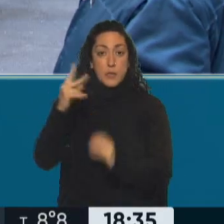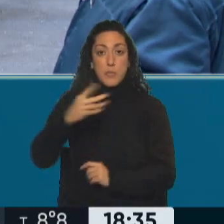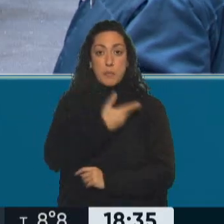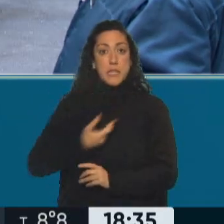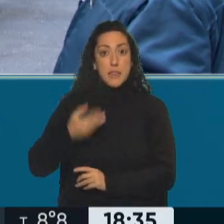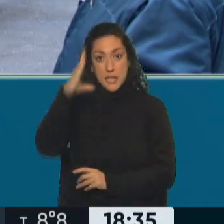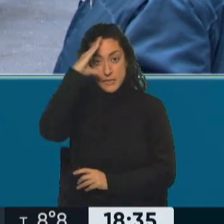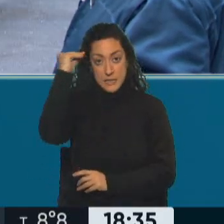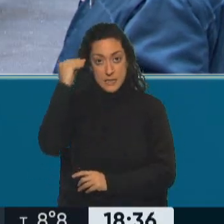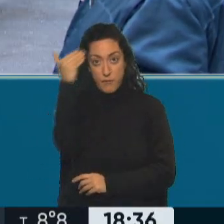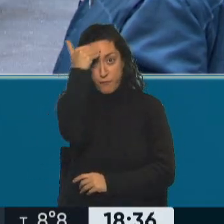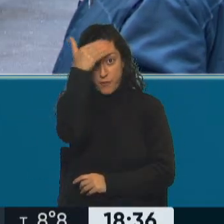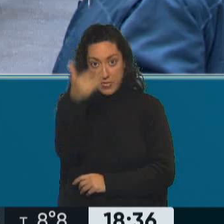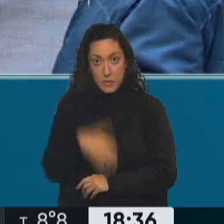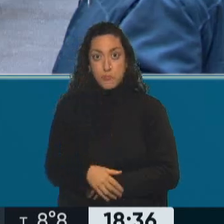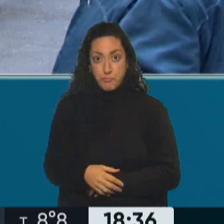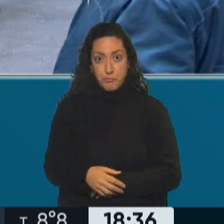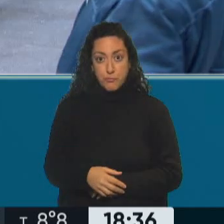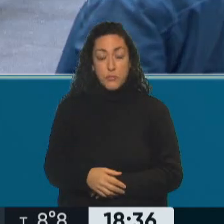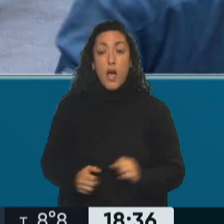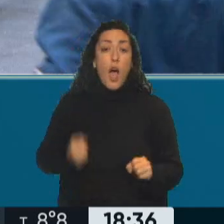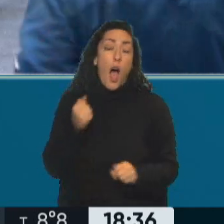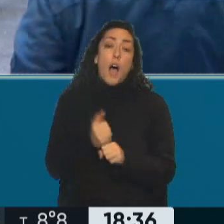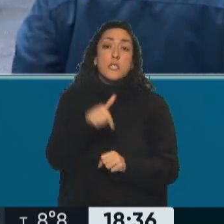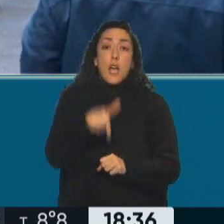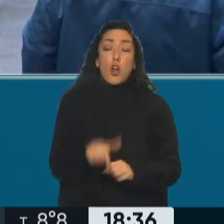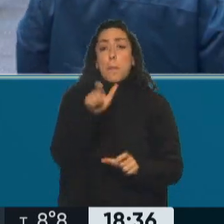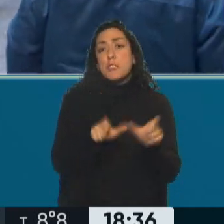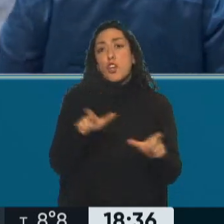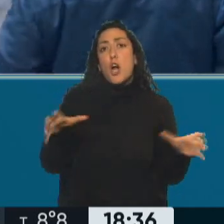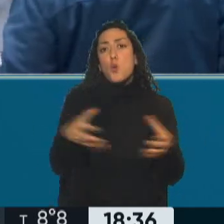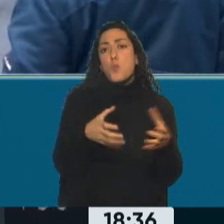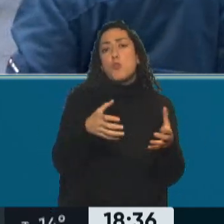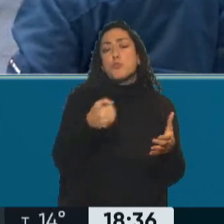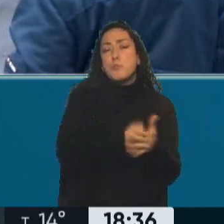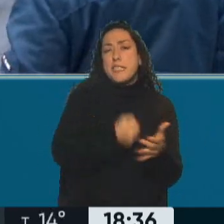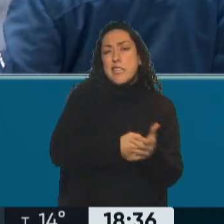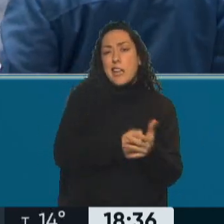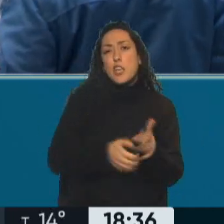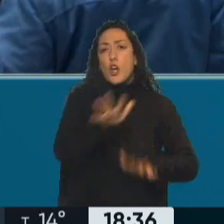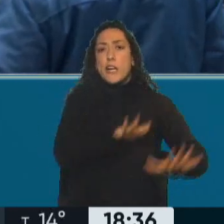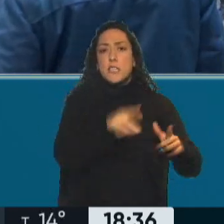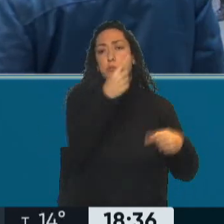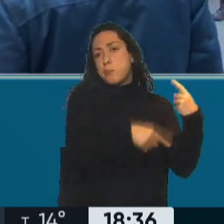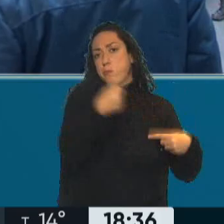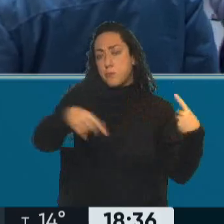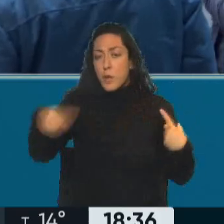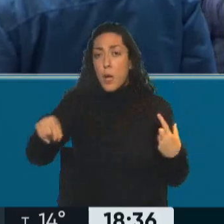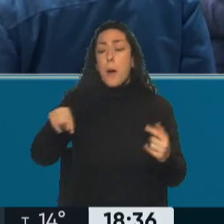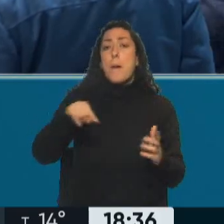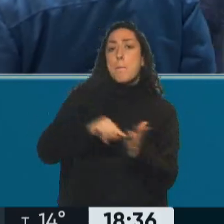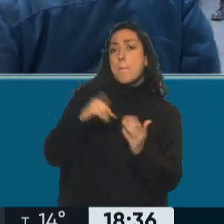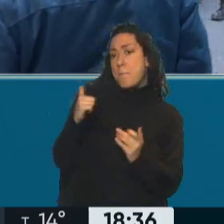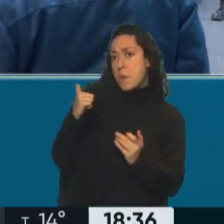hasta aquí llegaron militantes de distintas organizaciones tanto de la provincia de buenos